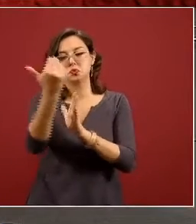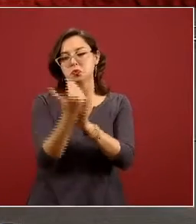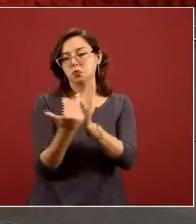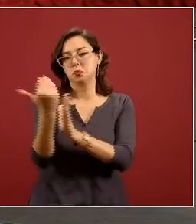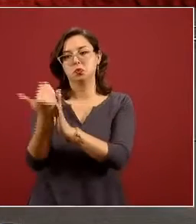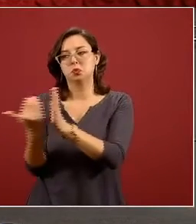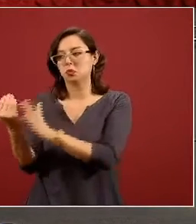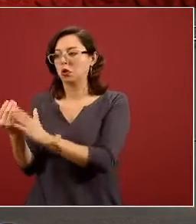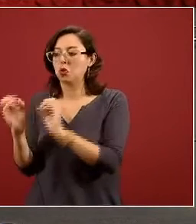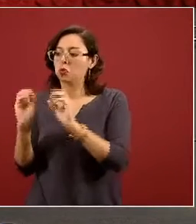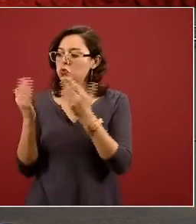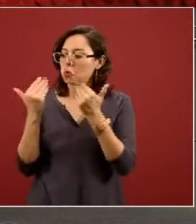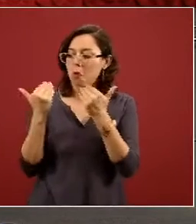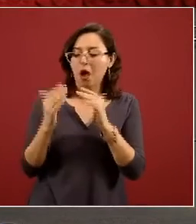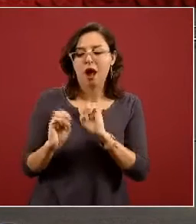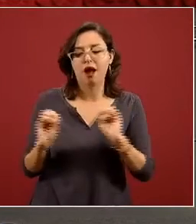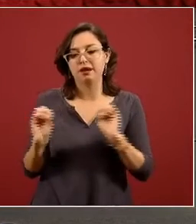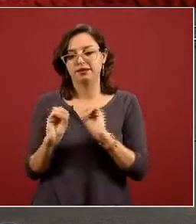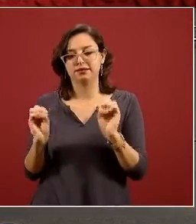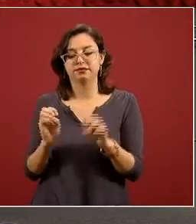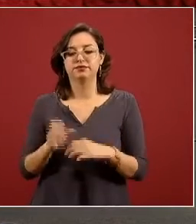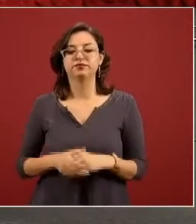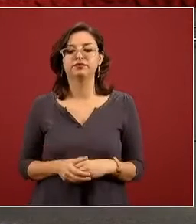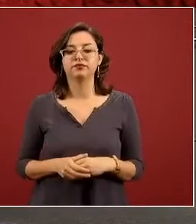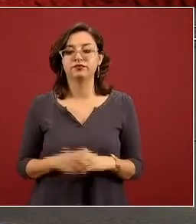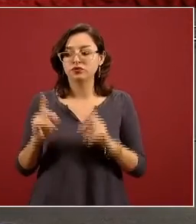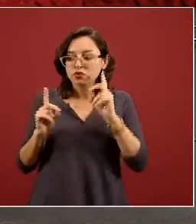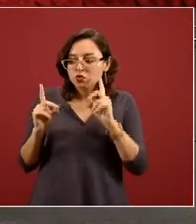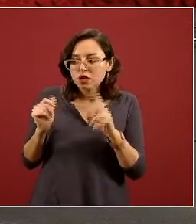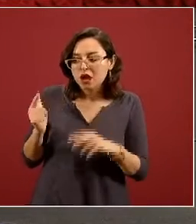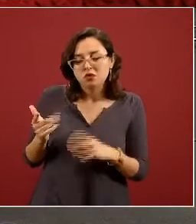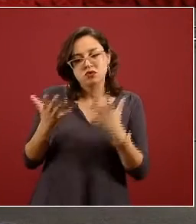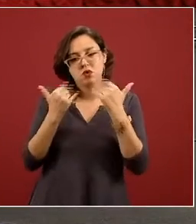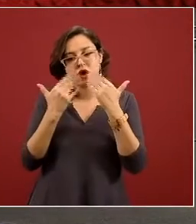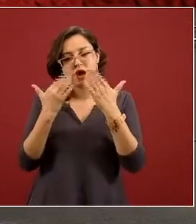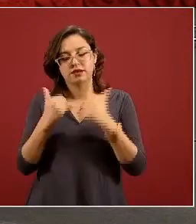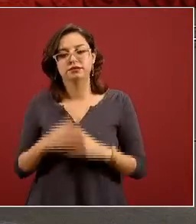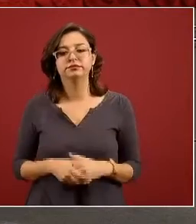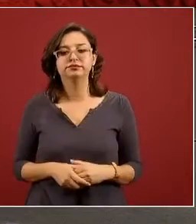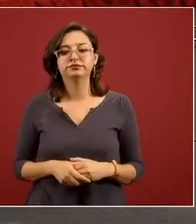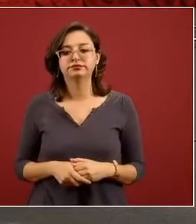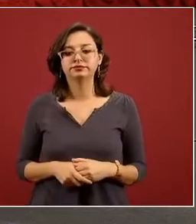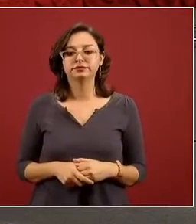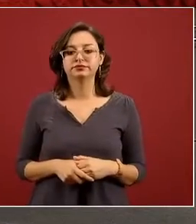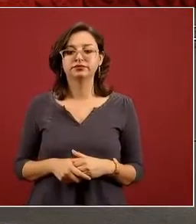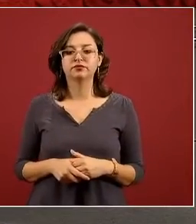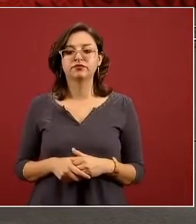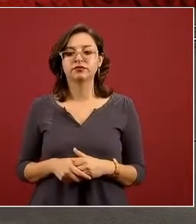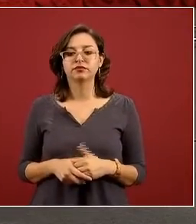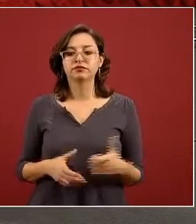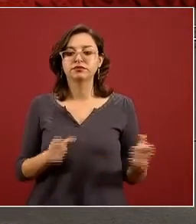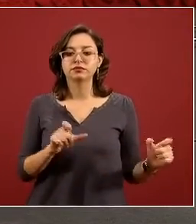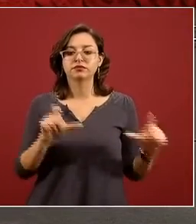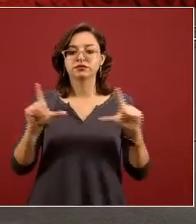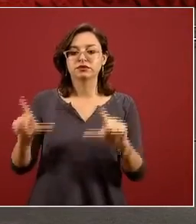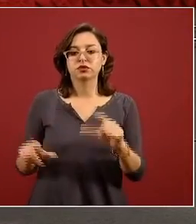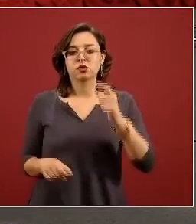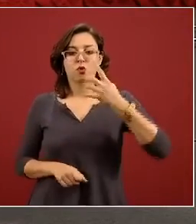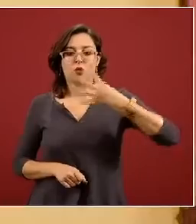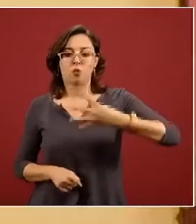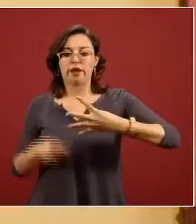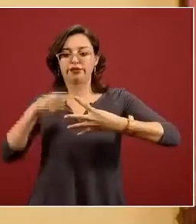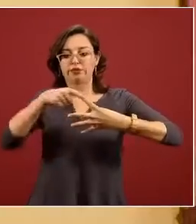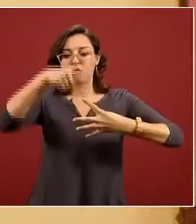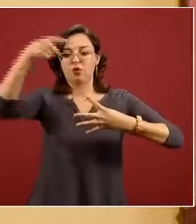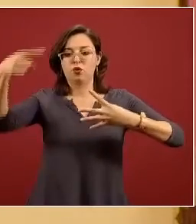estados que al corte no tienen defunciones sospechosas al día de hoy. En la siguiente diapositiva veremos las 4 curvas que hemos